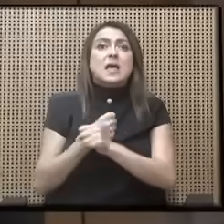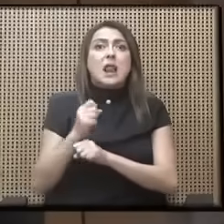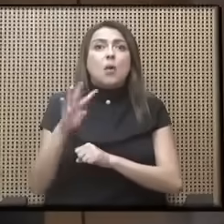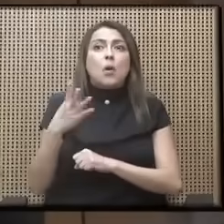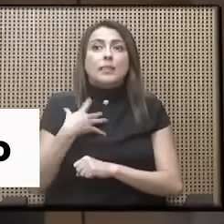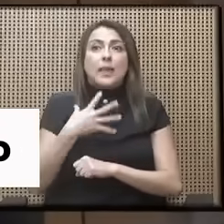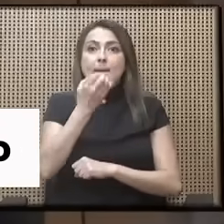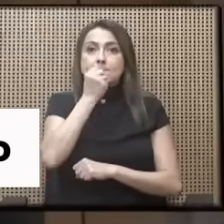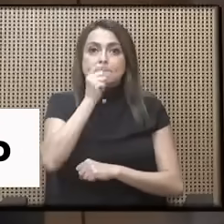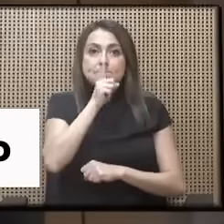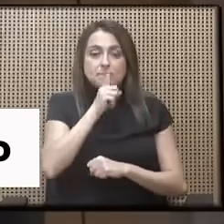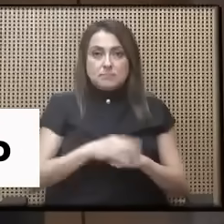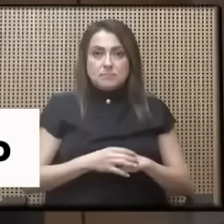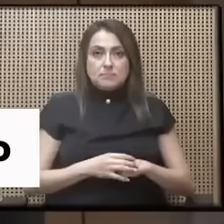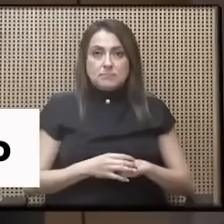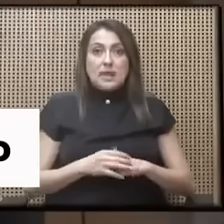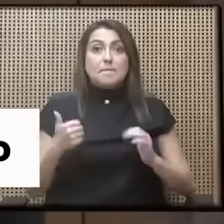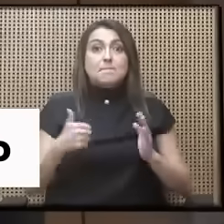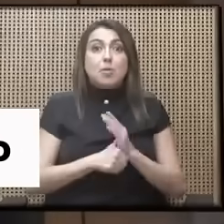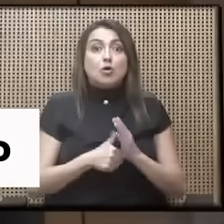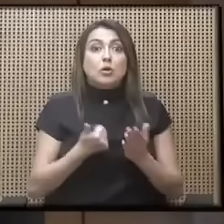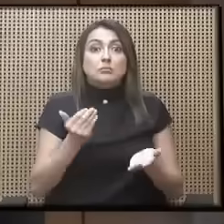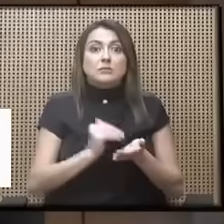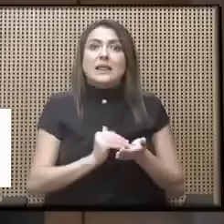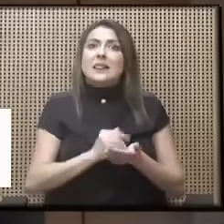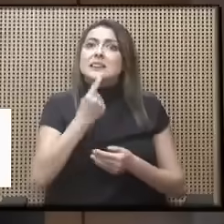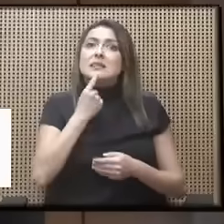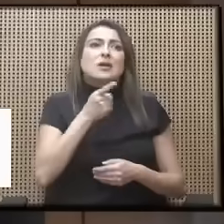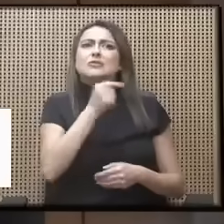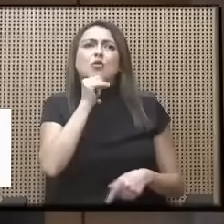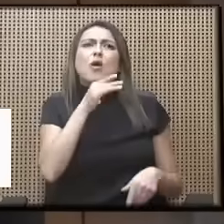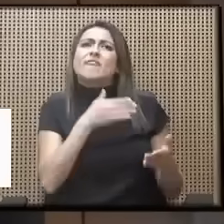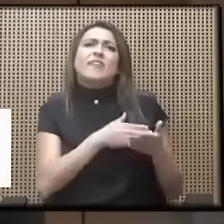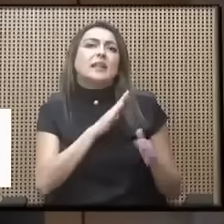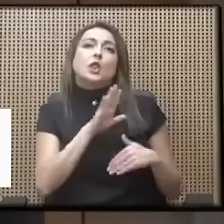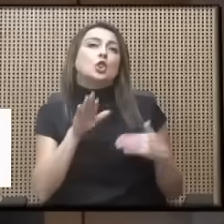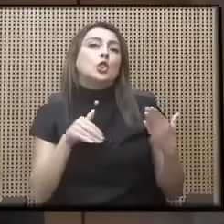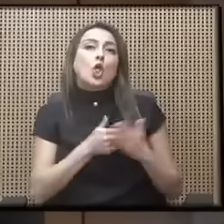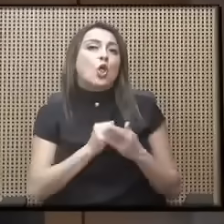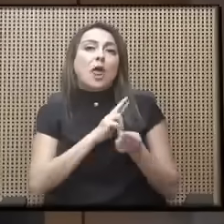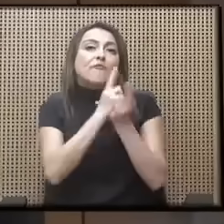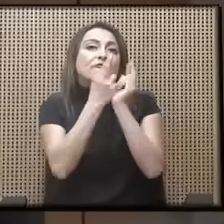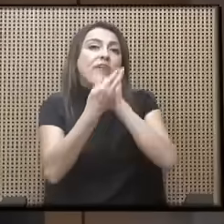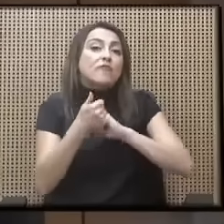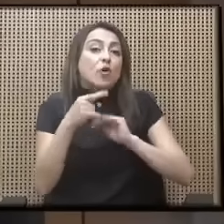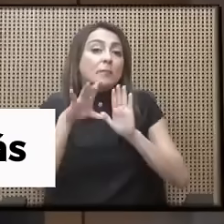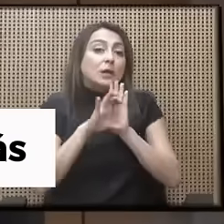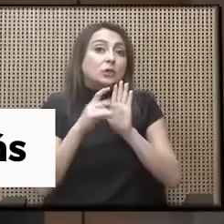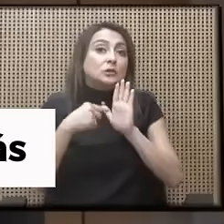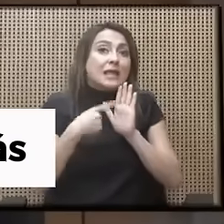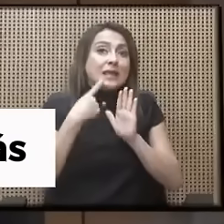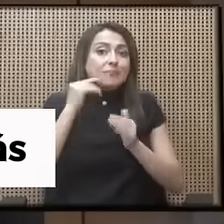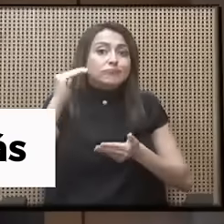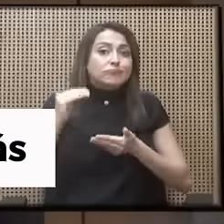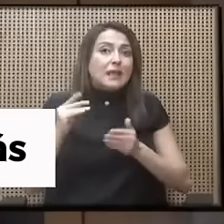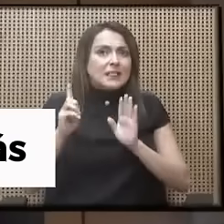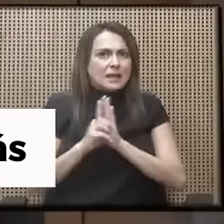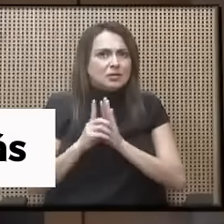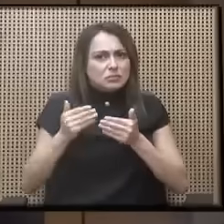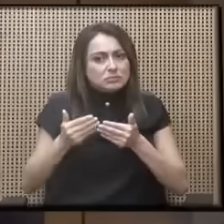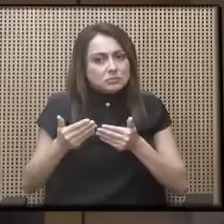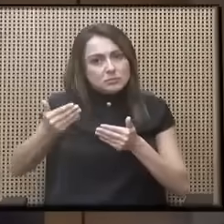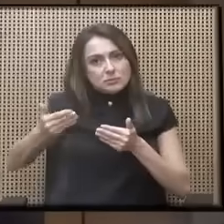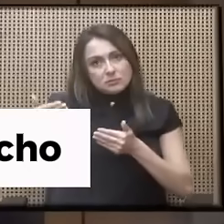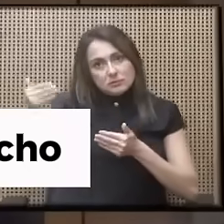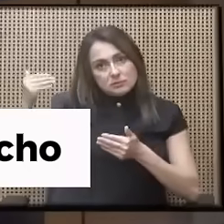callada. Es más, en el voto de la reelección dijo, esto no afecta a todas las reformas constitucionales que hayan disminuido derechos de aquí para